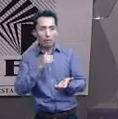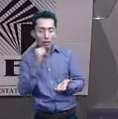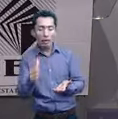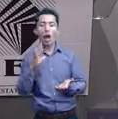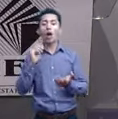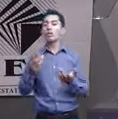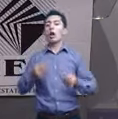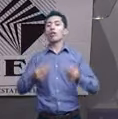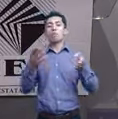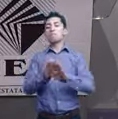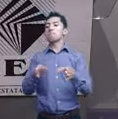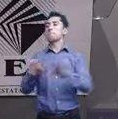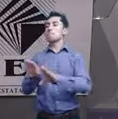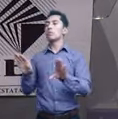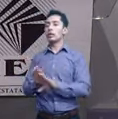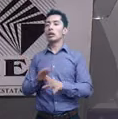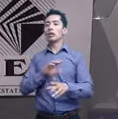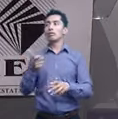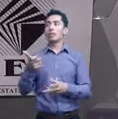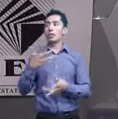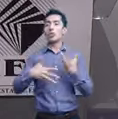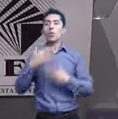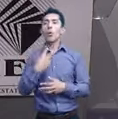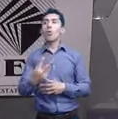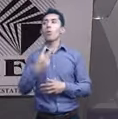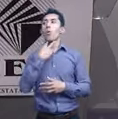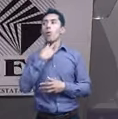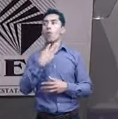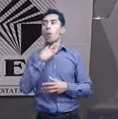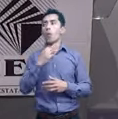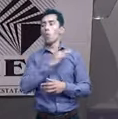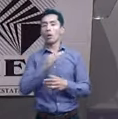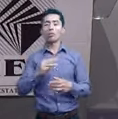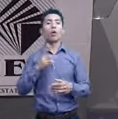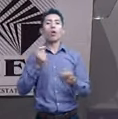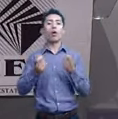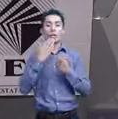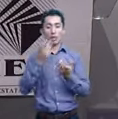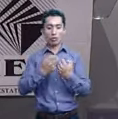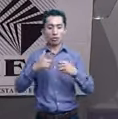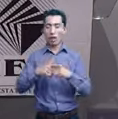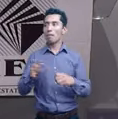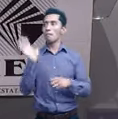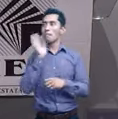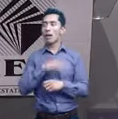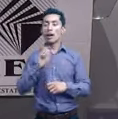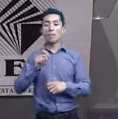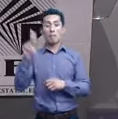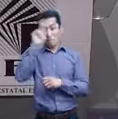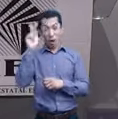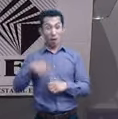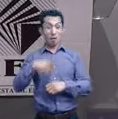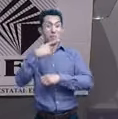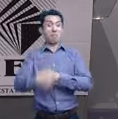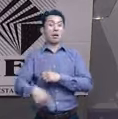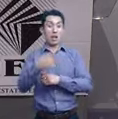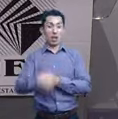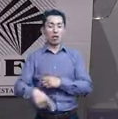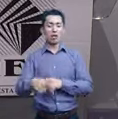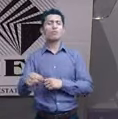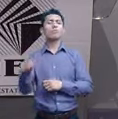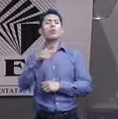negocios cerrados, llevando una crisis económica en el municipio y un desequilibrio social que aumentó la inseguridad.